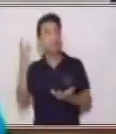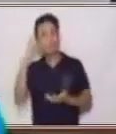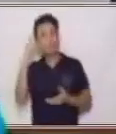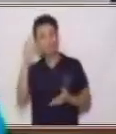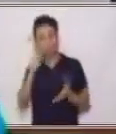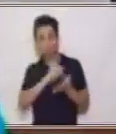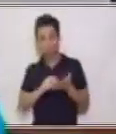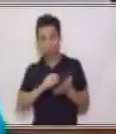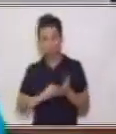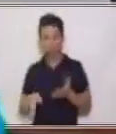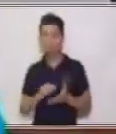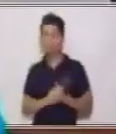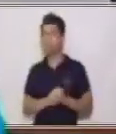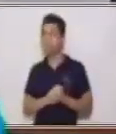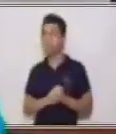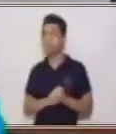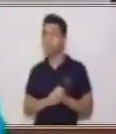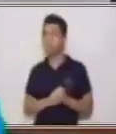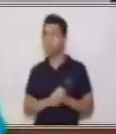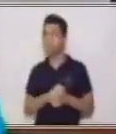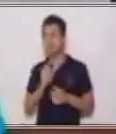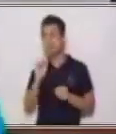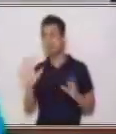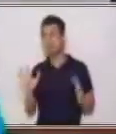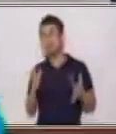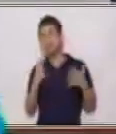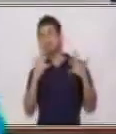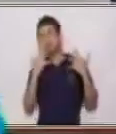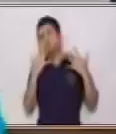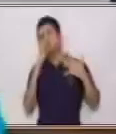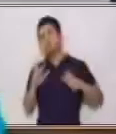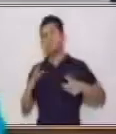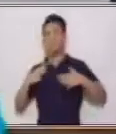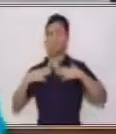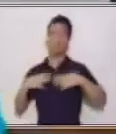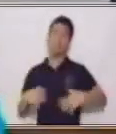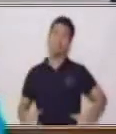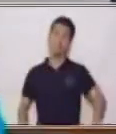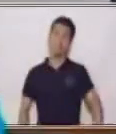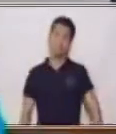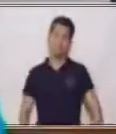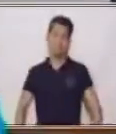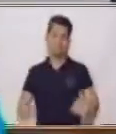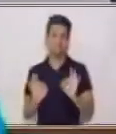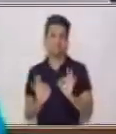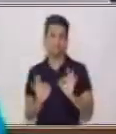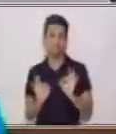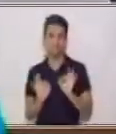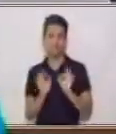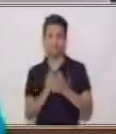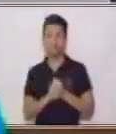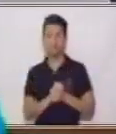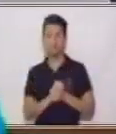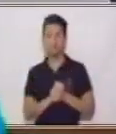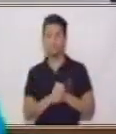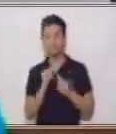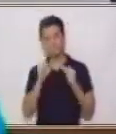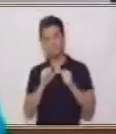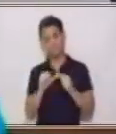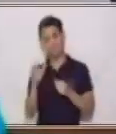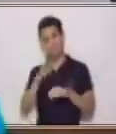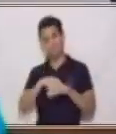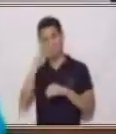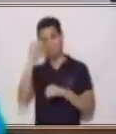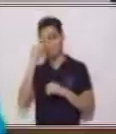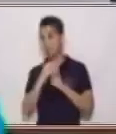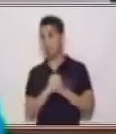haciendo. Respira un poco, libera un poquito de tensión, relájate y sigamos aprendiendo